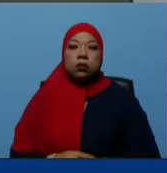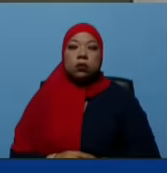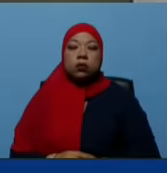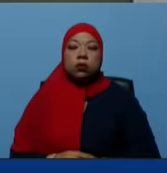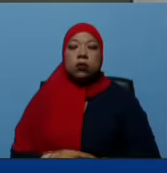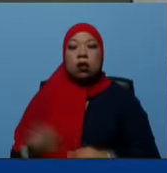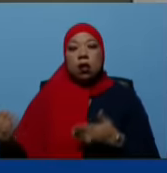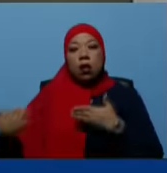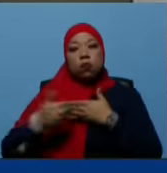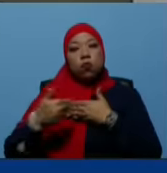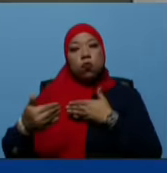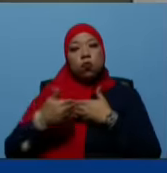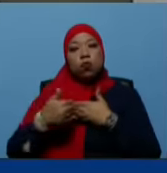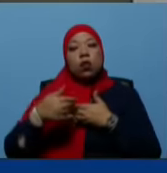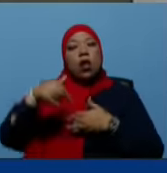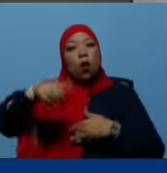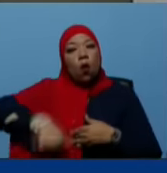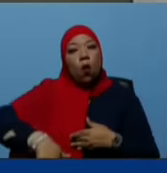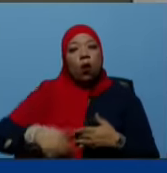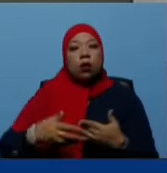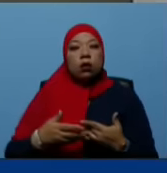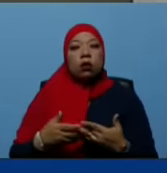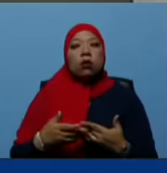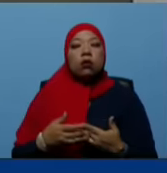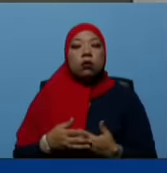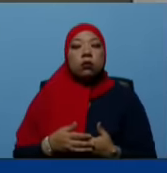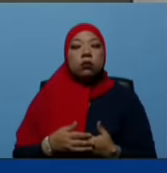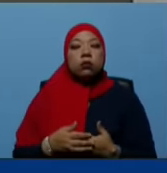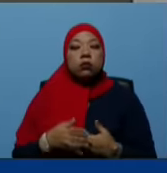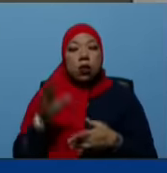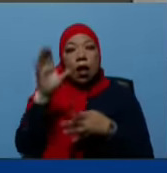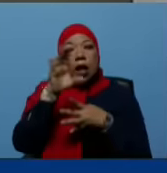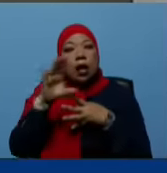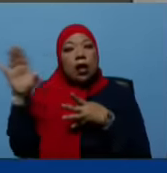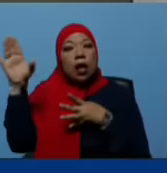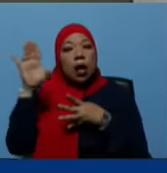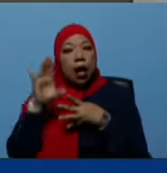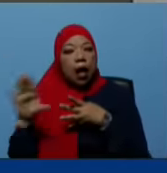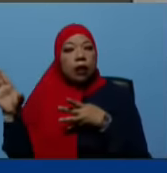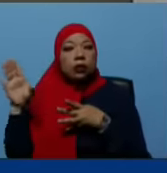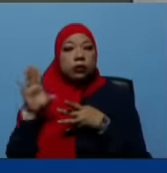Este ataque criminal del día de hoy tiene características